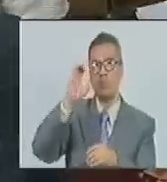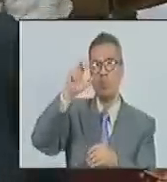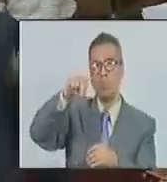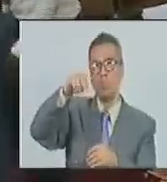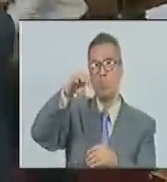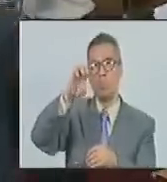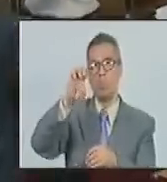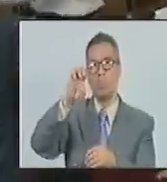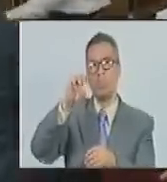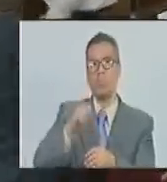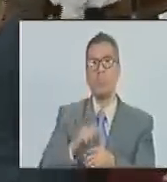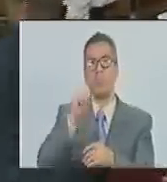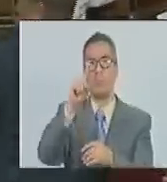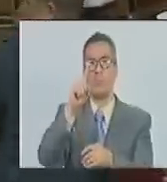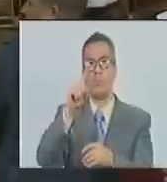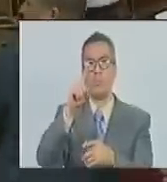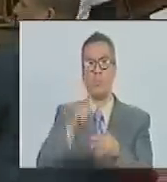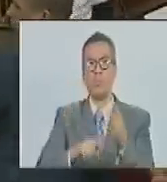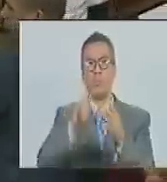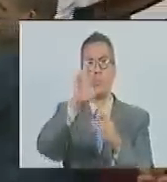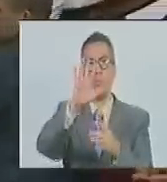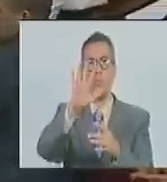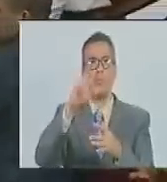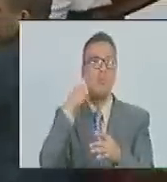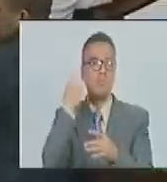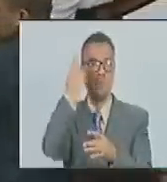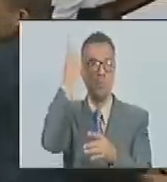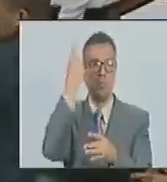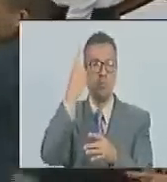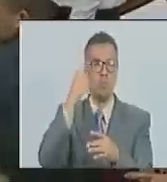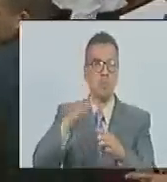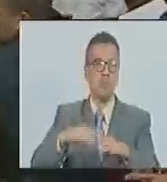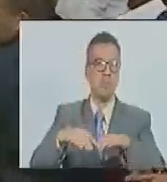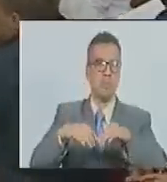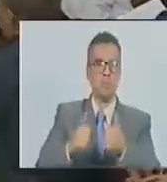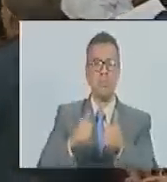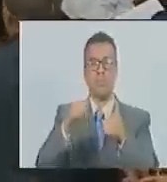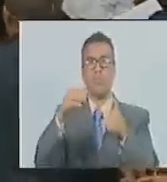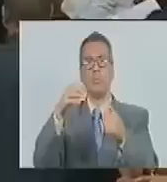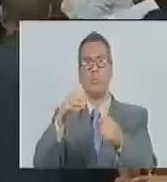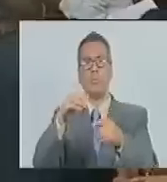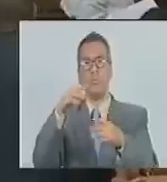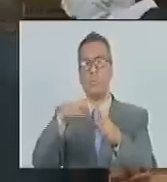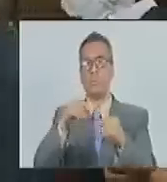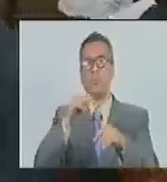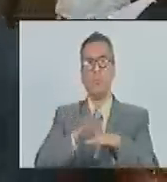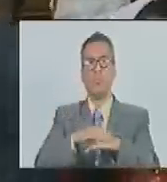González, uno de los 5 héroes rescatados de las mazmorras